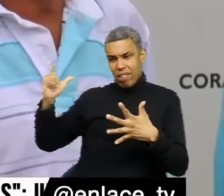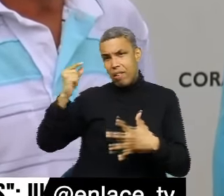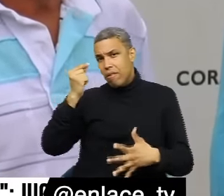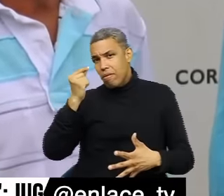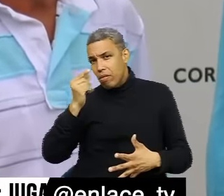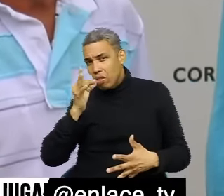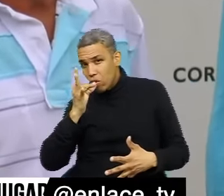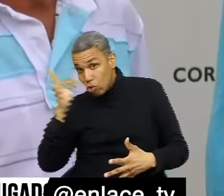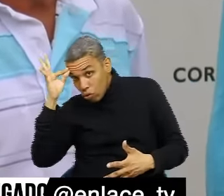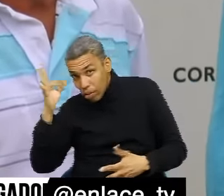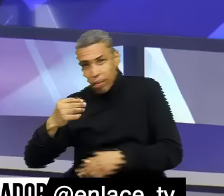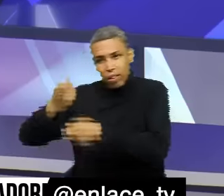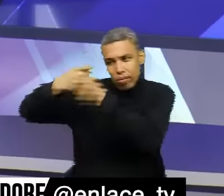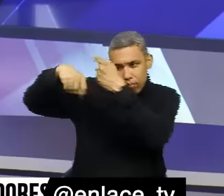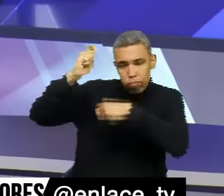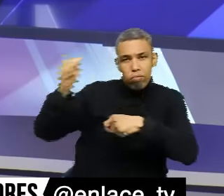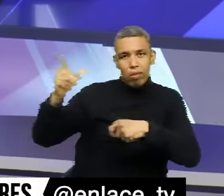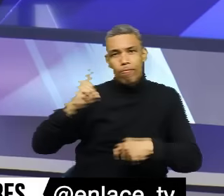la zona.